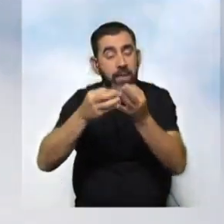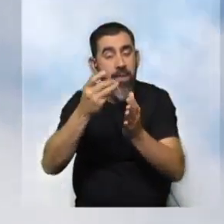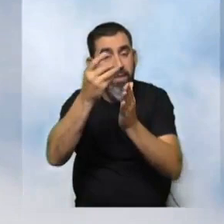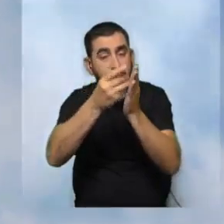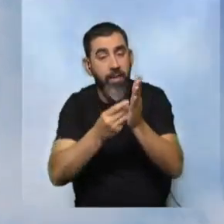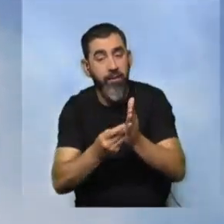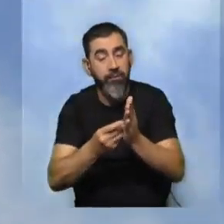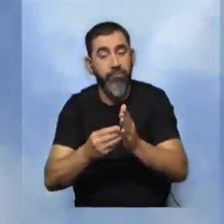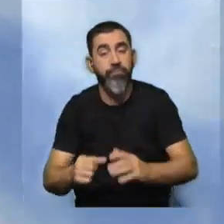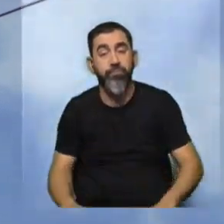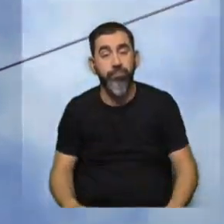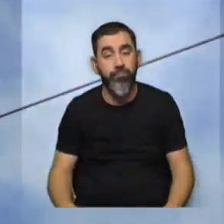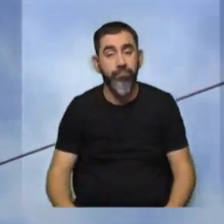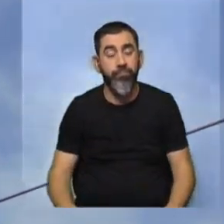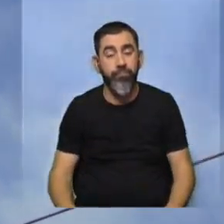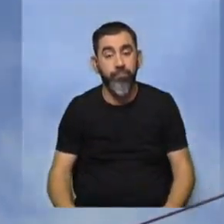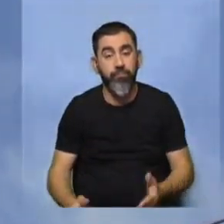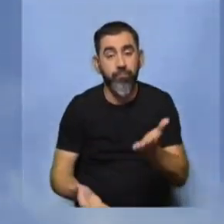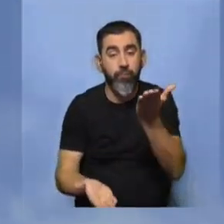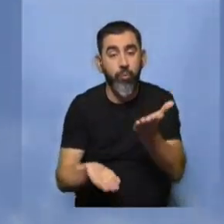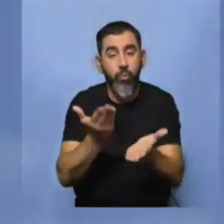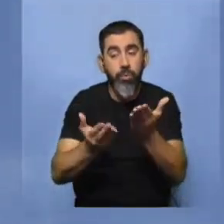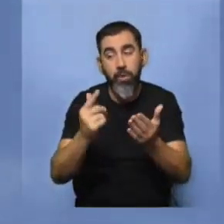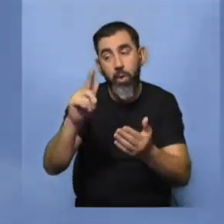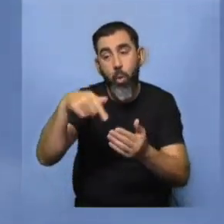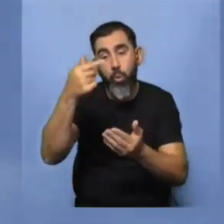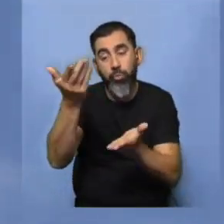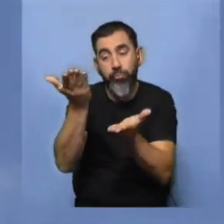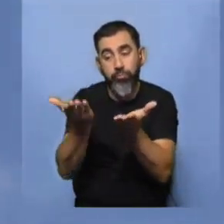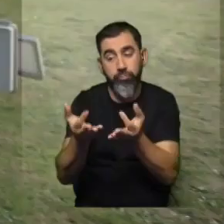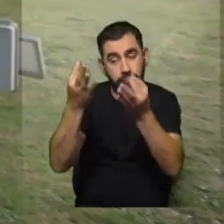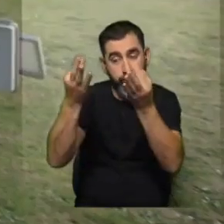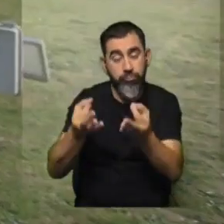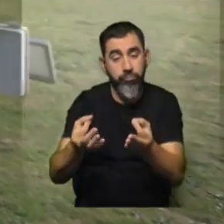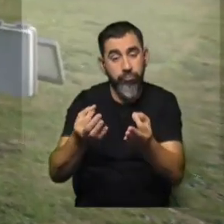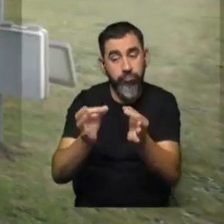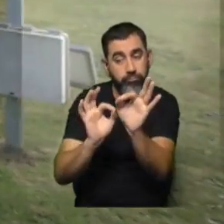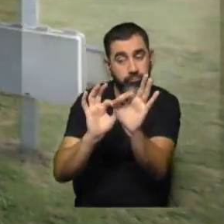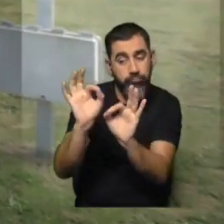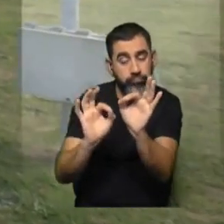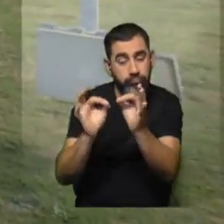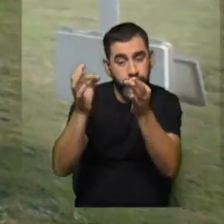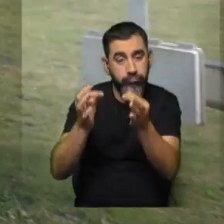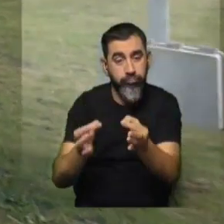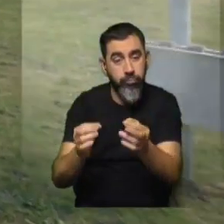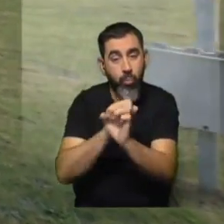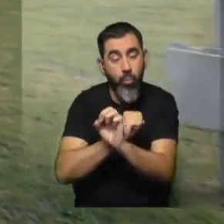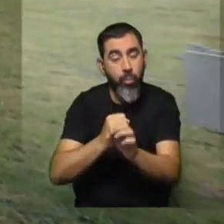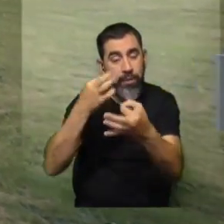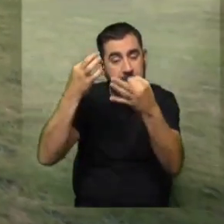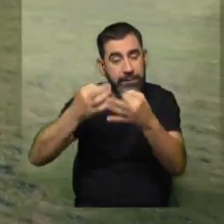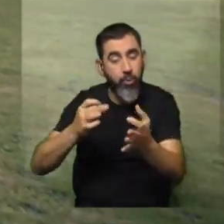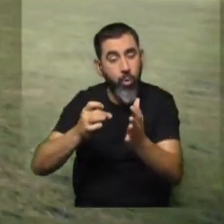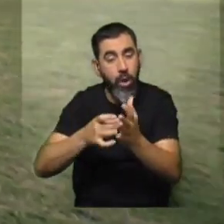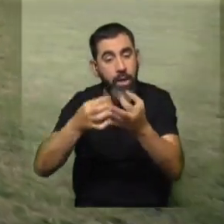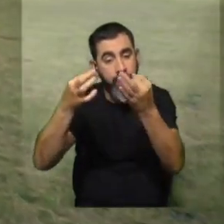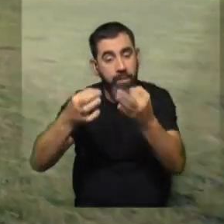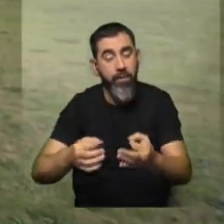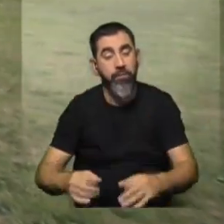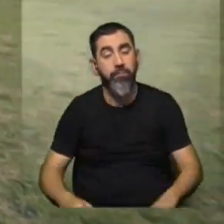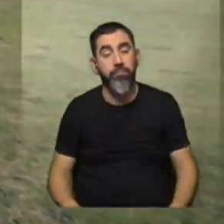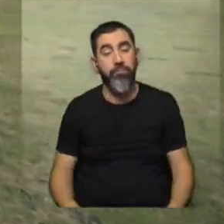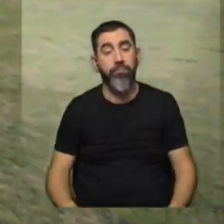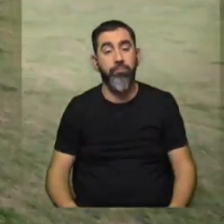cual implica que se contrastan contra un patrón de calibración que le permite asegurar la calidad del dato que está